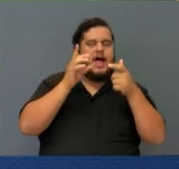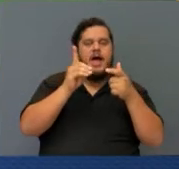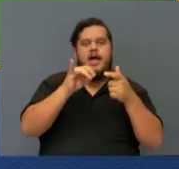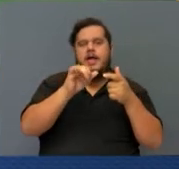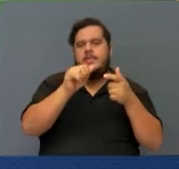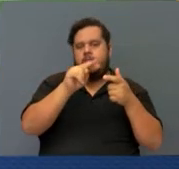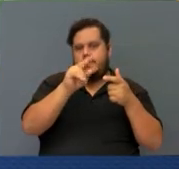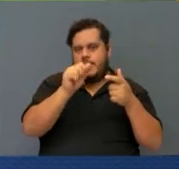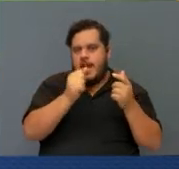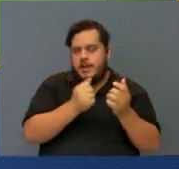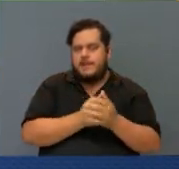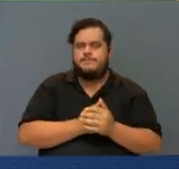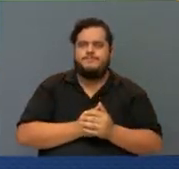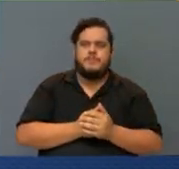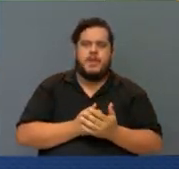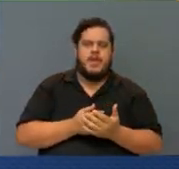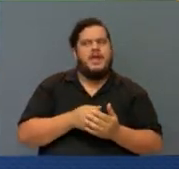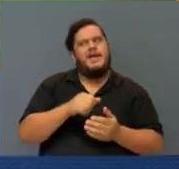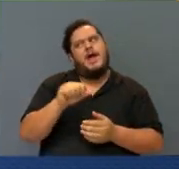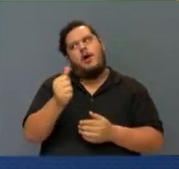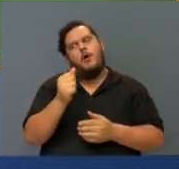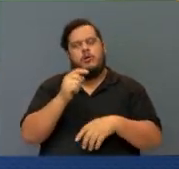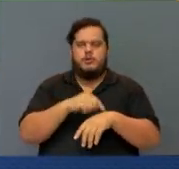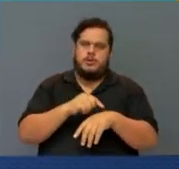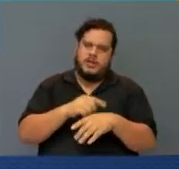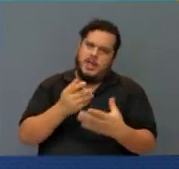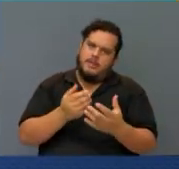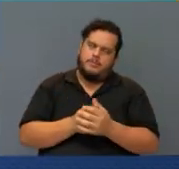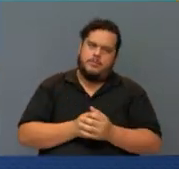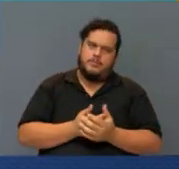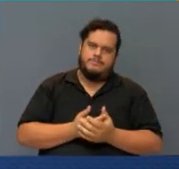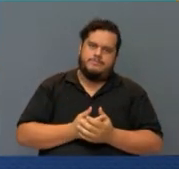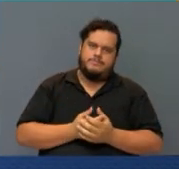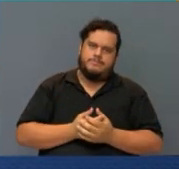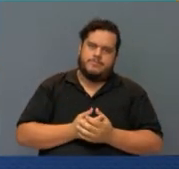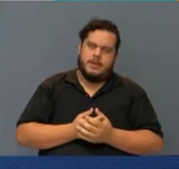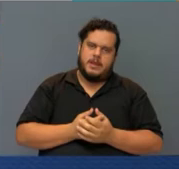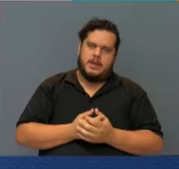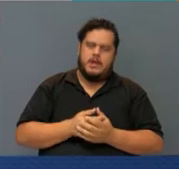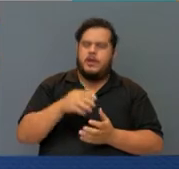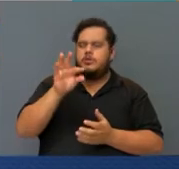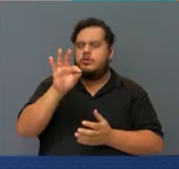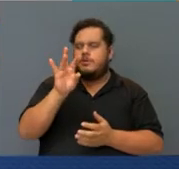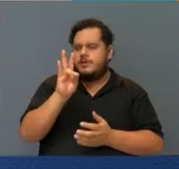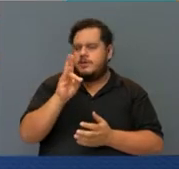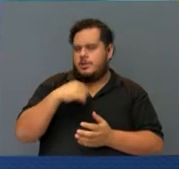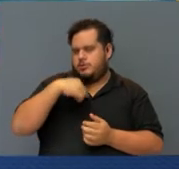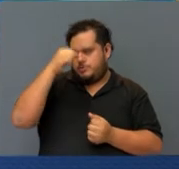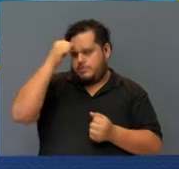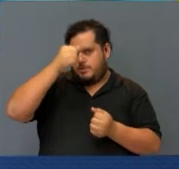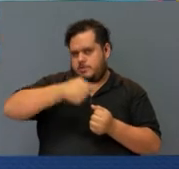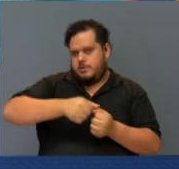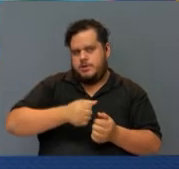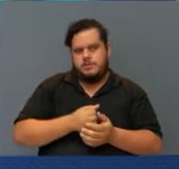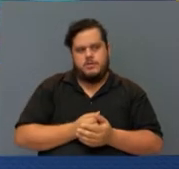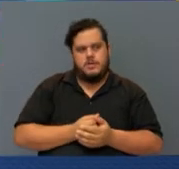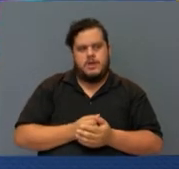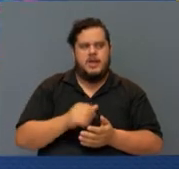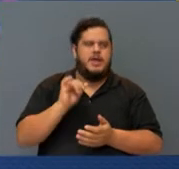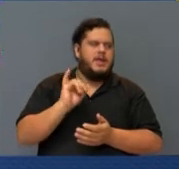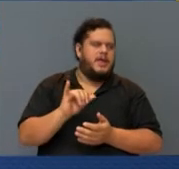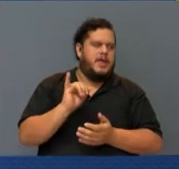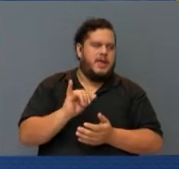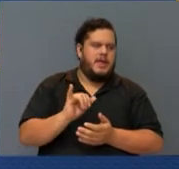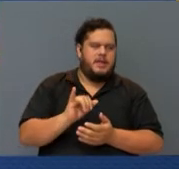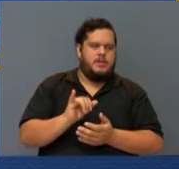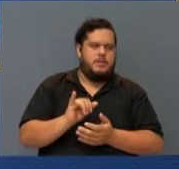inesperada si aparte de otra era otra época si el 97 yo recuerdo eso fue